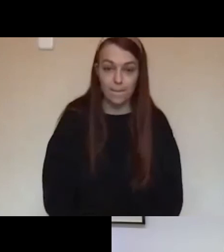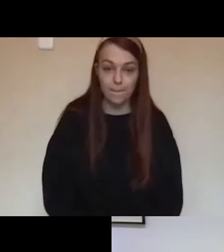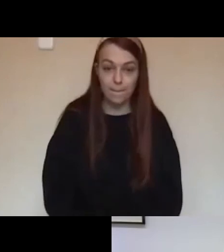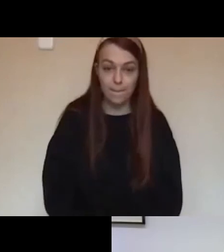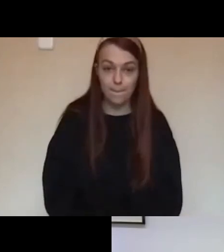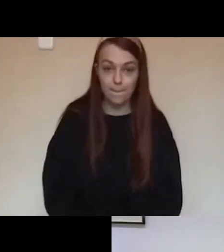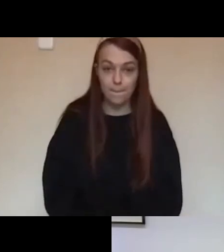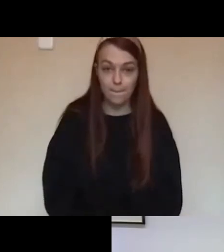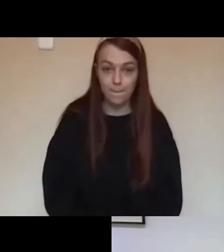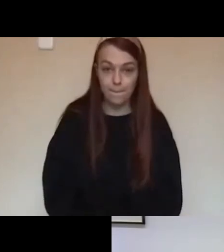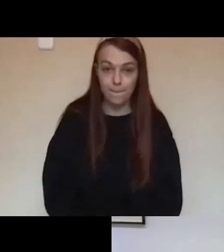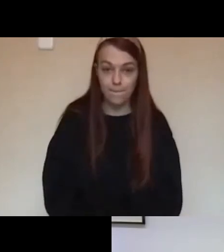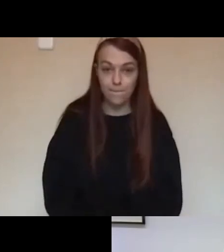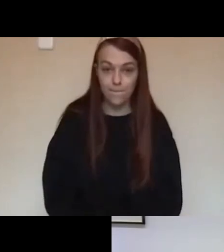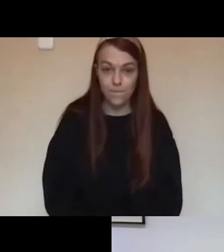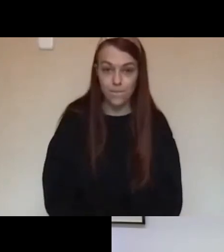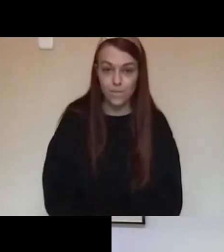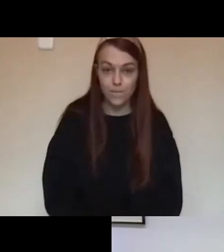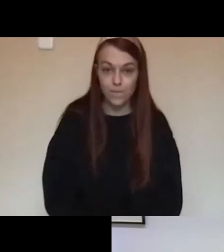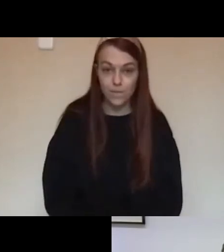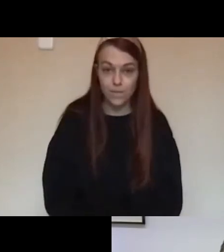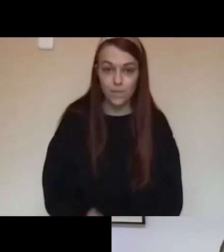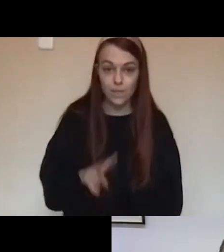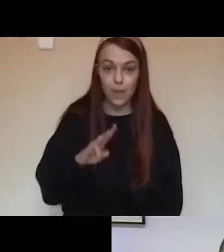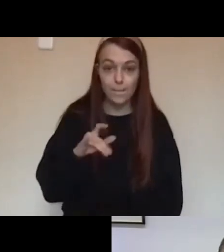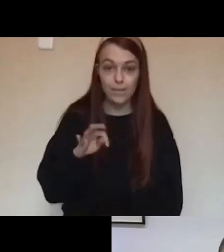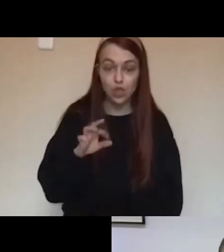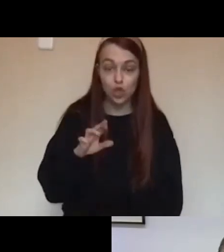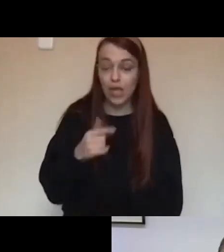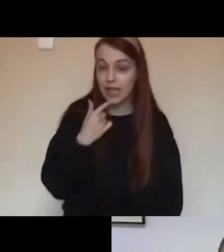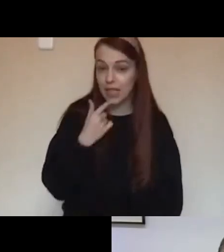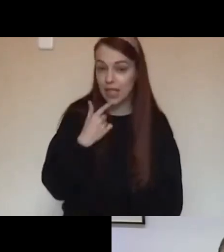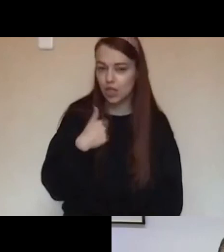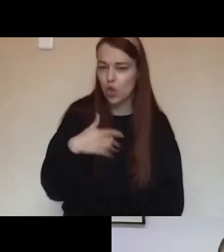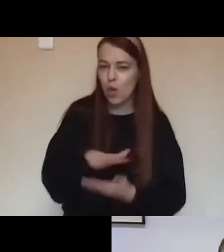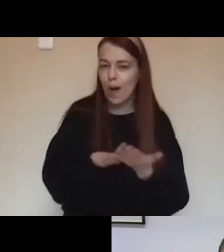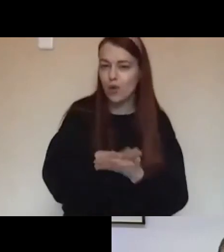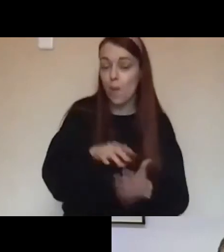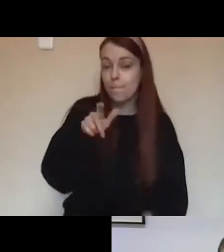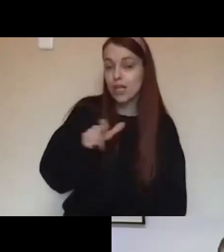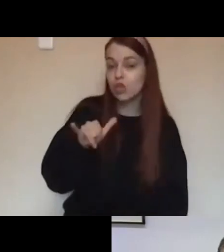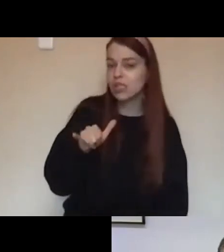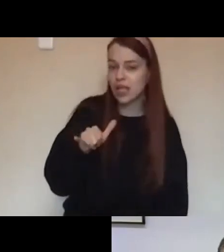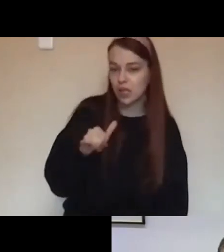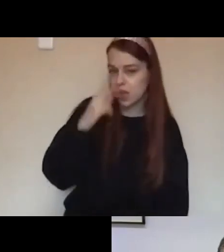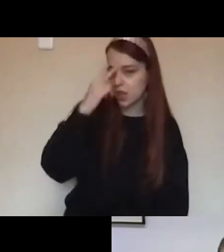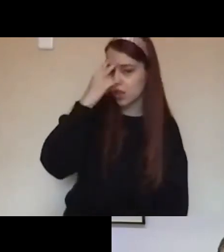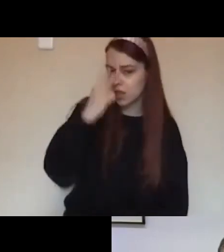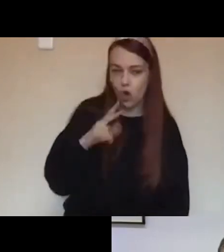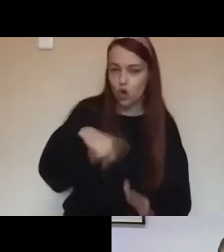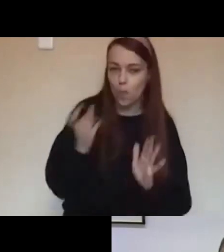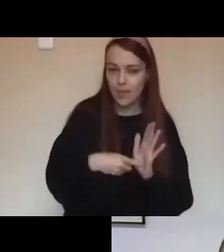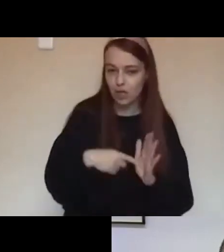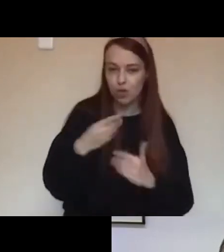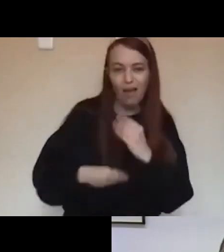Bueno, me traslada a Victoria que ella se refería a la gente que tiene, las personas que tienen una ceguera total.